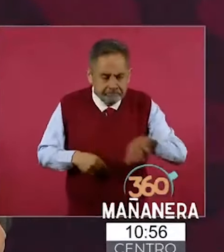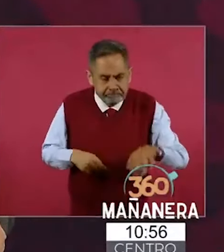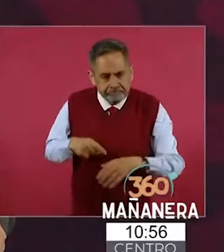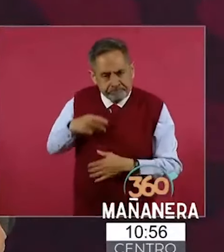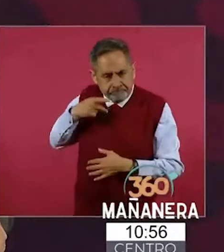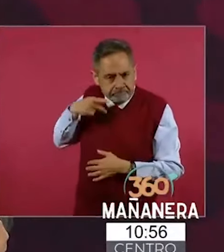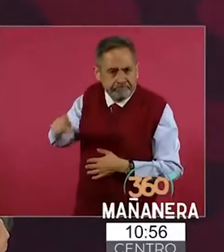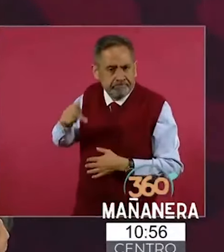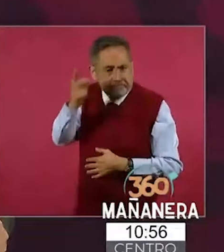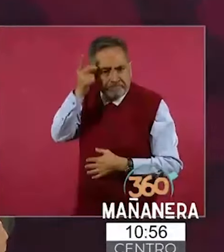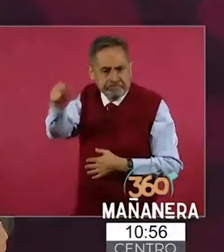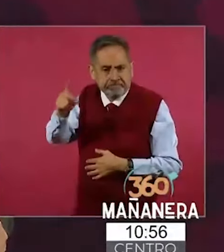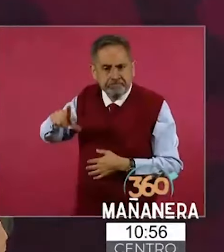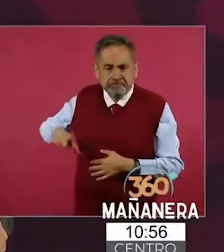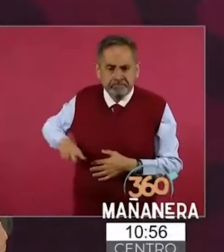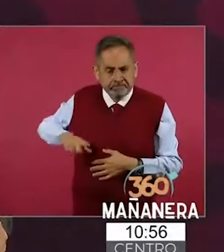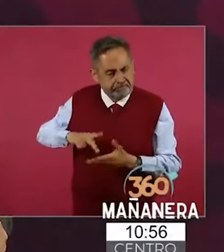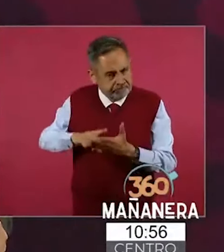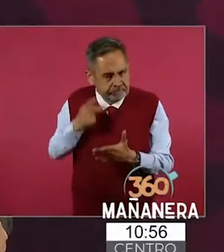Acuérdense de las campañas